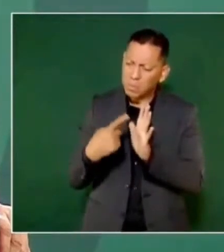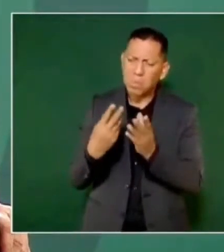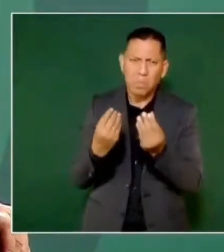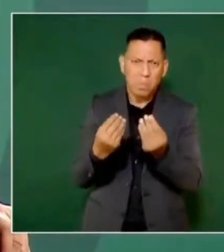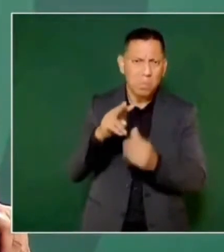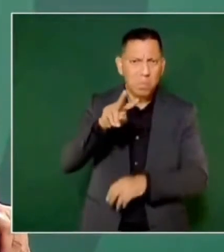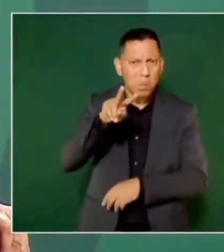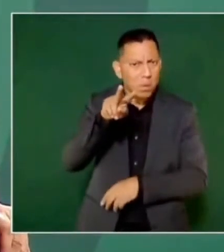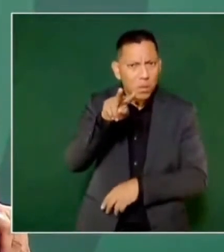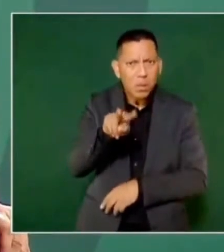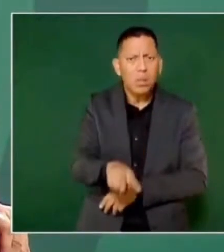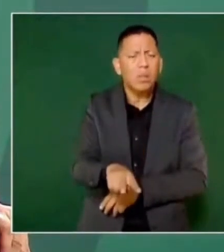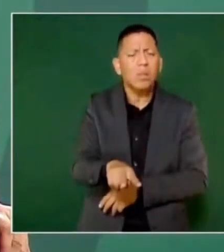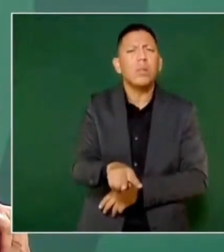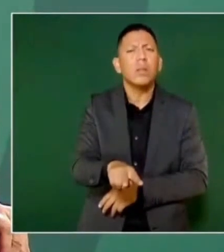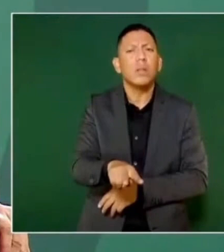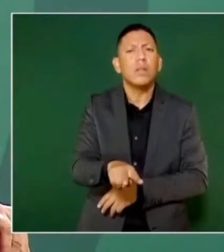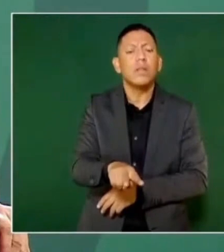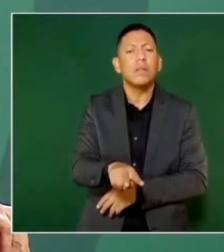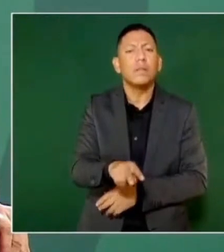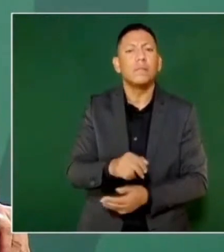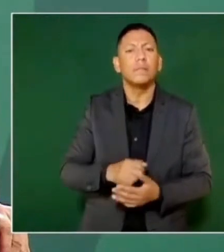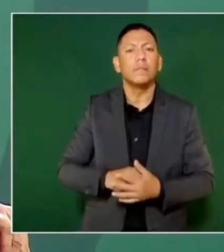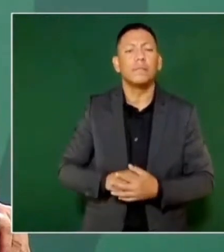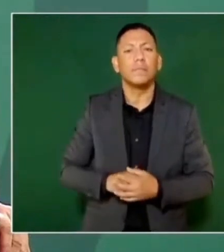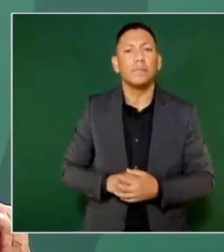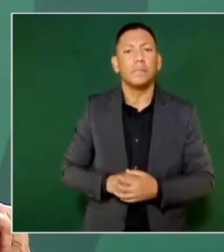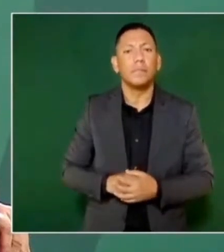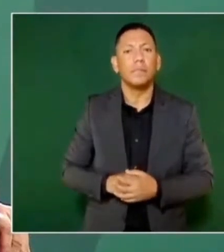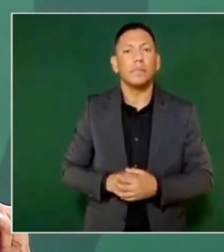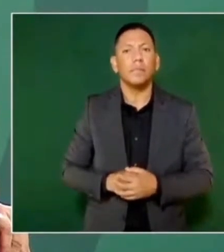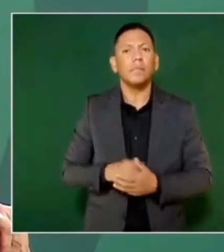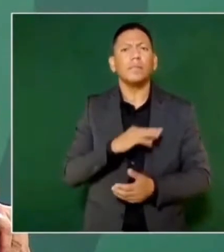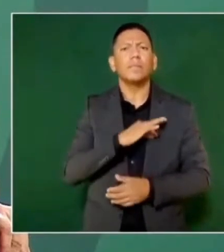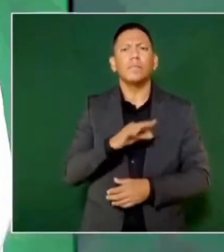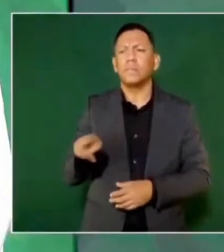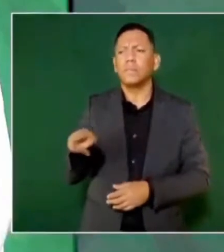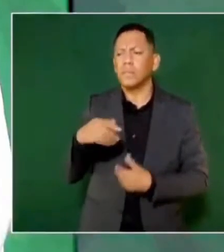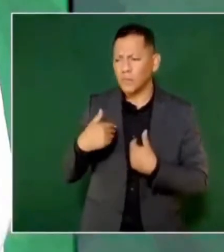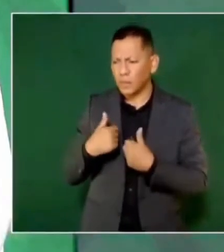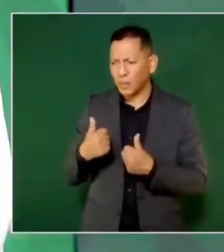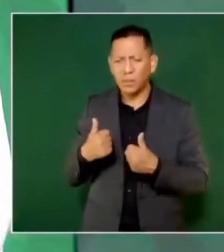ese sentido común de juicio práctico.